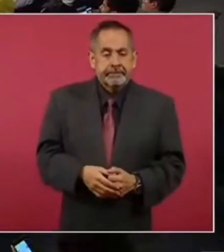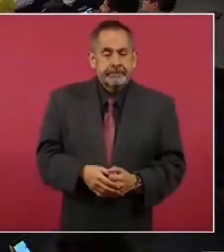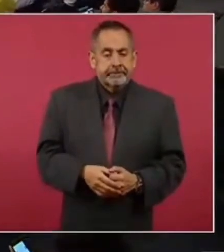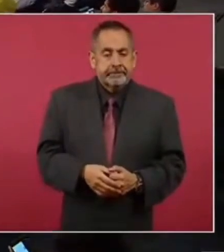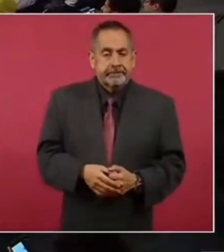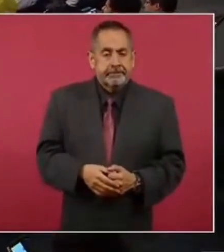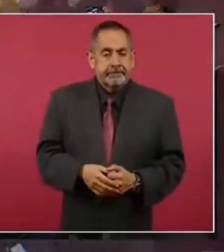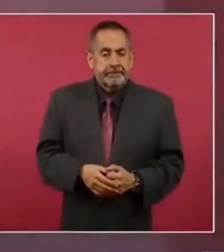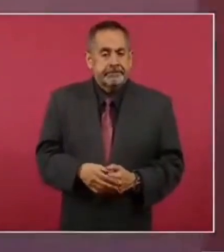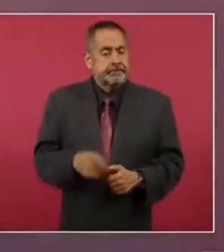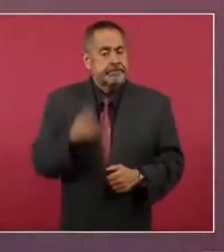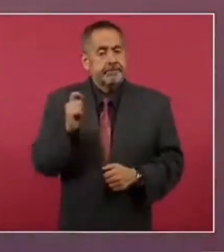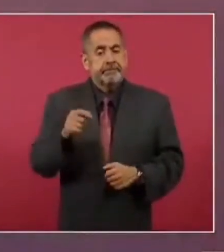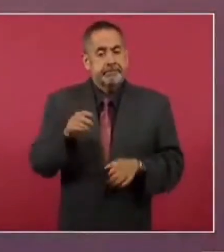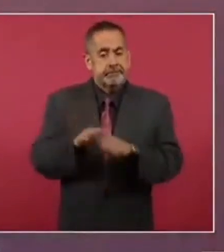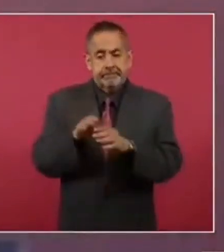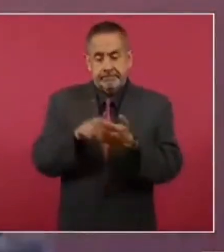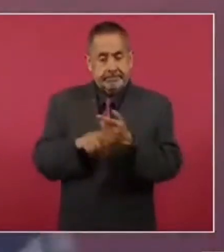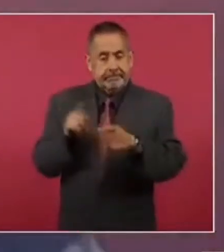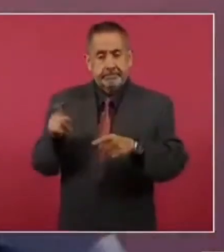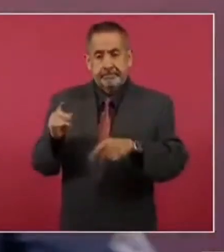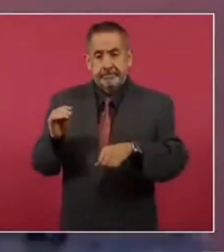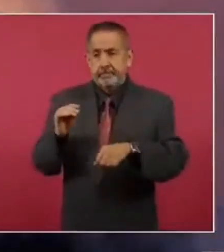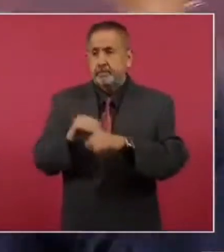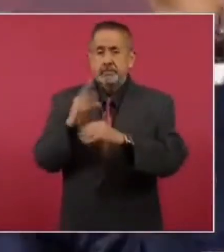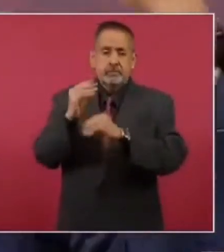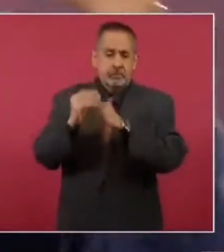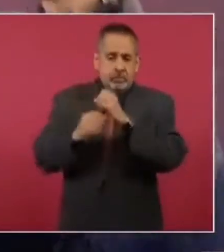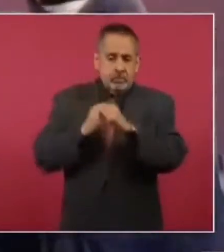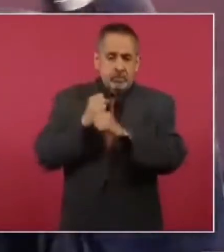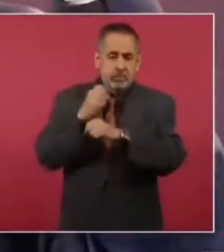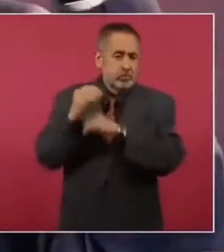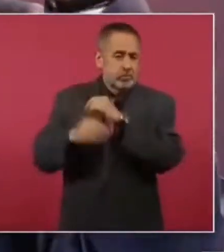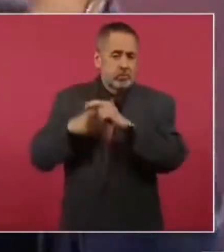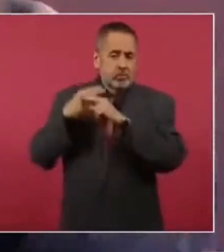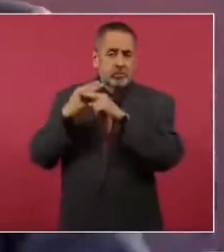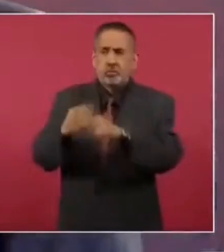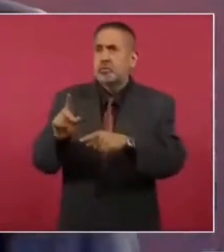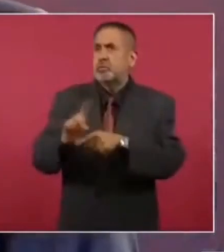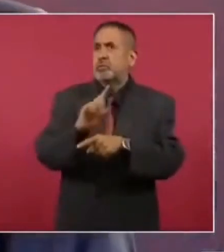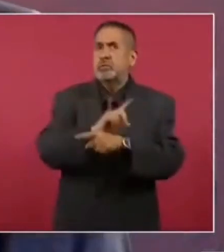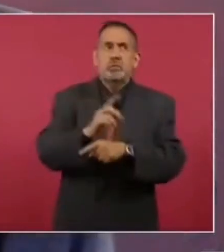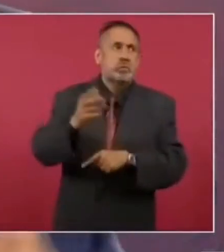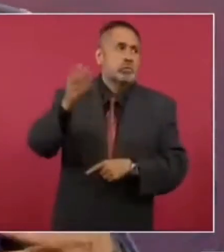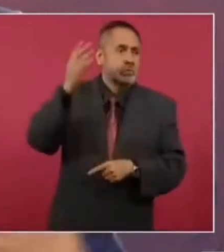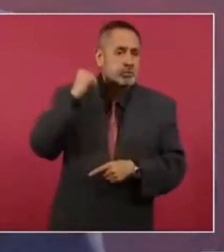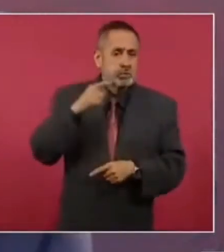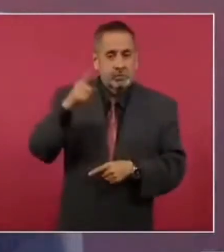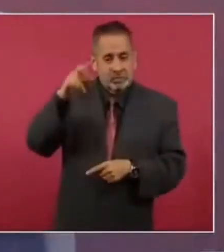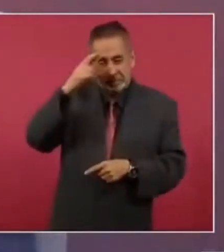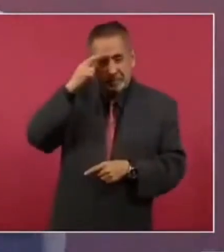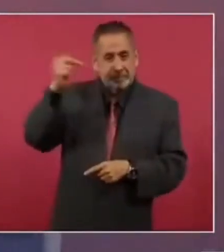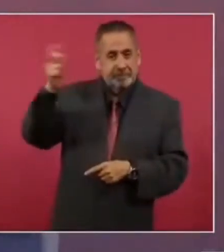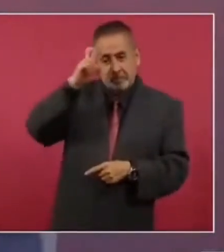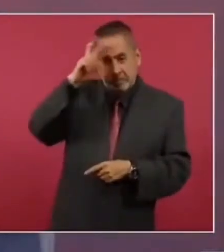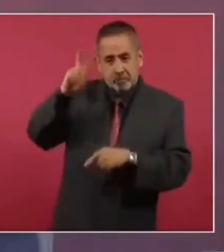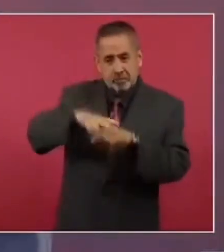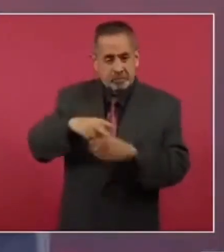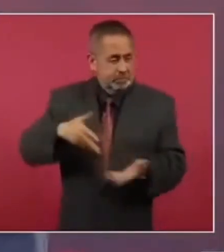como se impuso durante mucho tiempo, bueno, eso viene desde que nos invadieron los